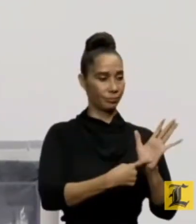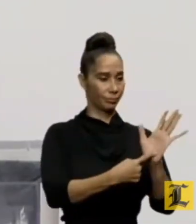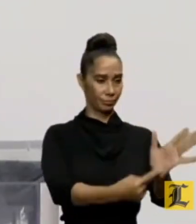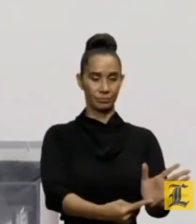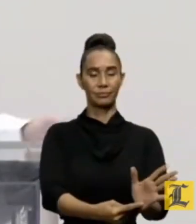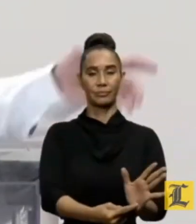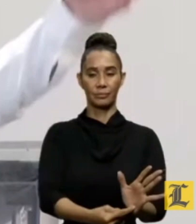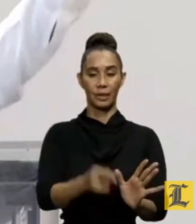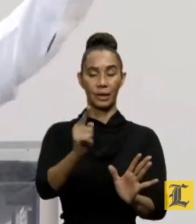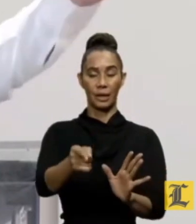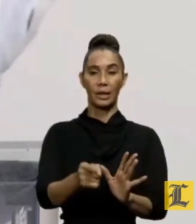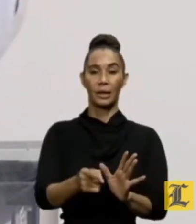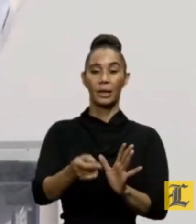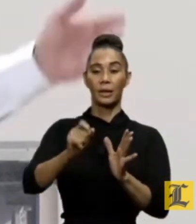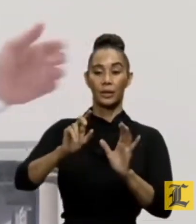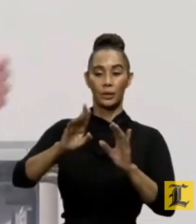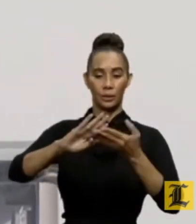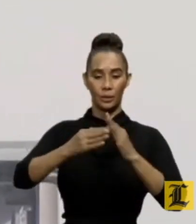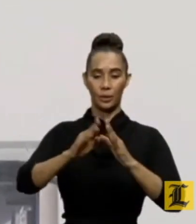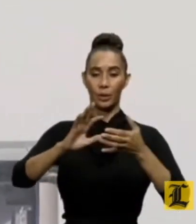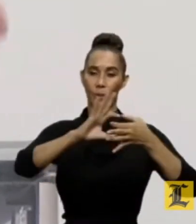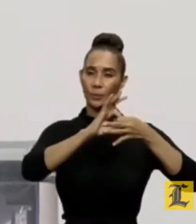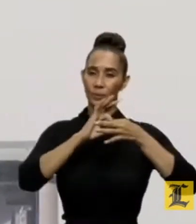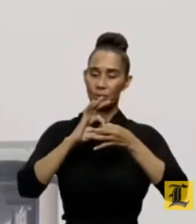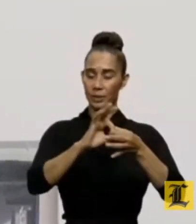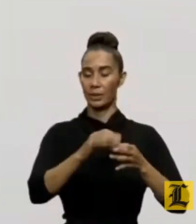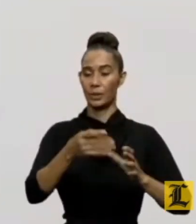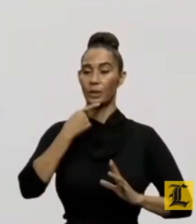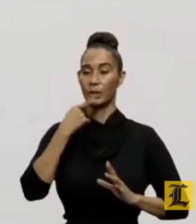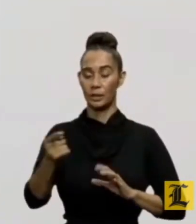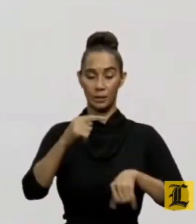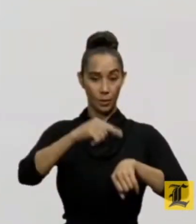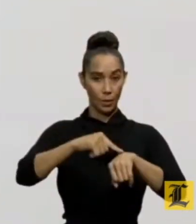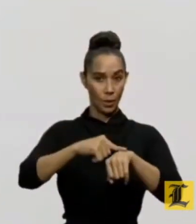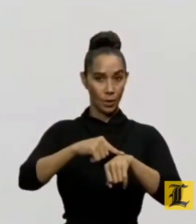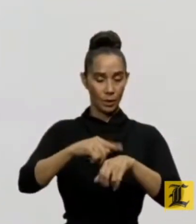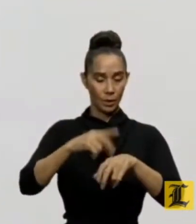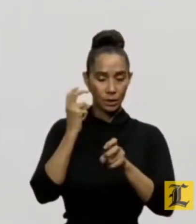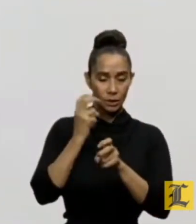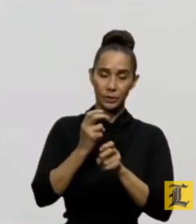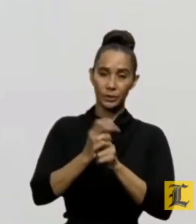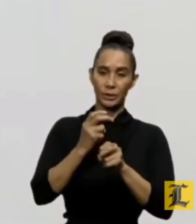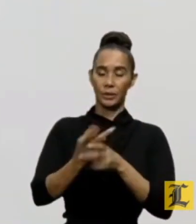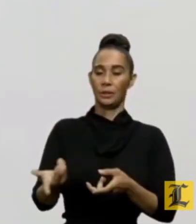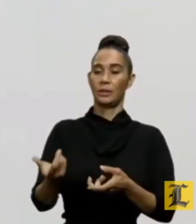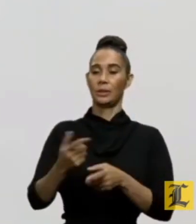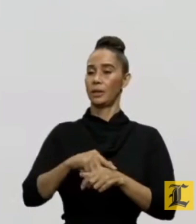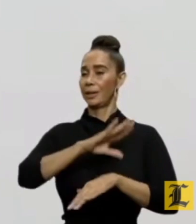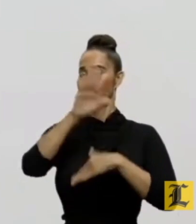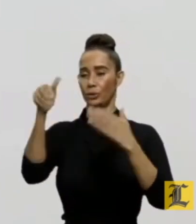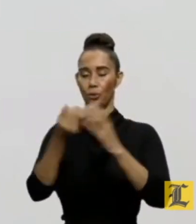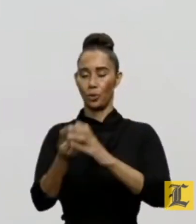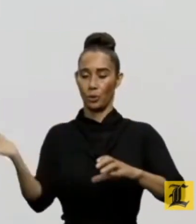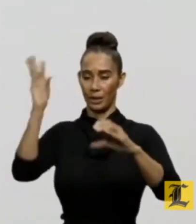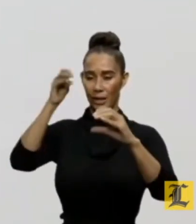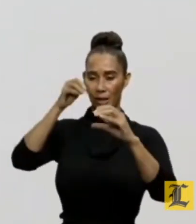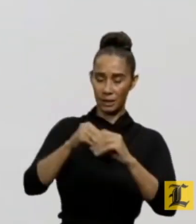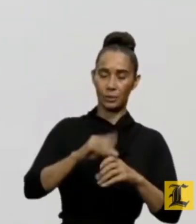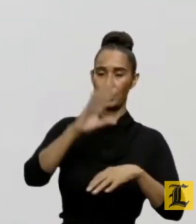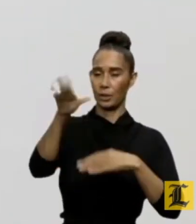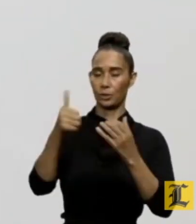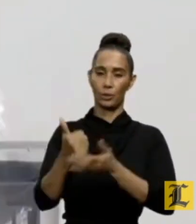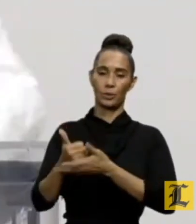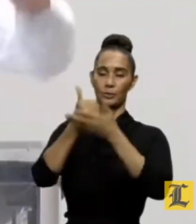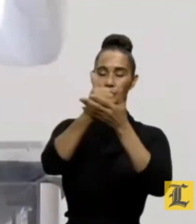podemos dar. El de un pueblo unido que dice en momentos complicados que nadie se quedará atrás y que nadie